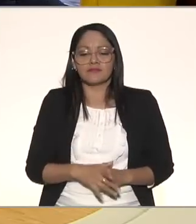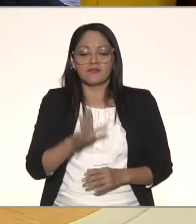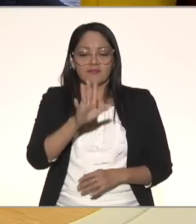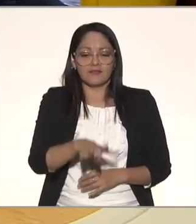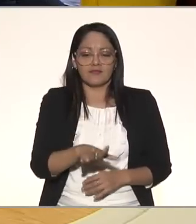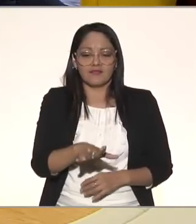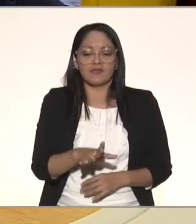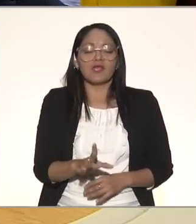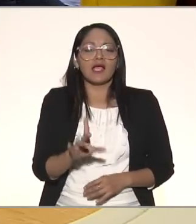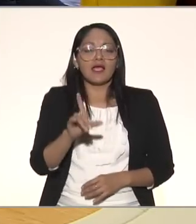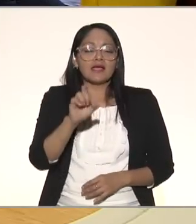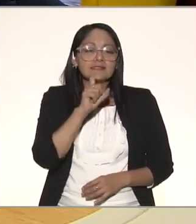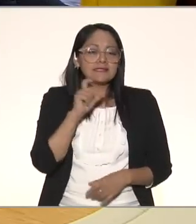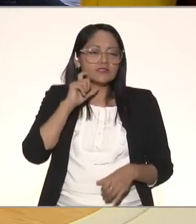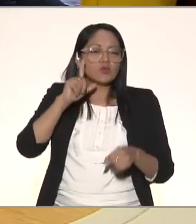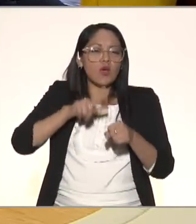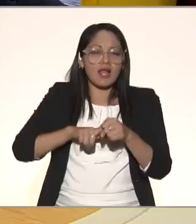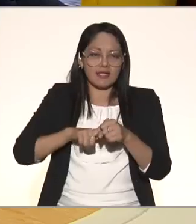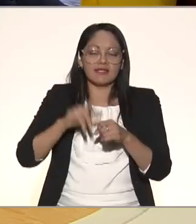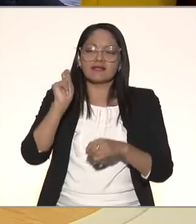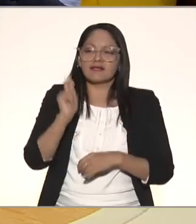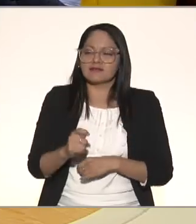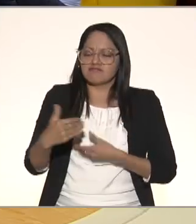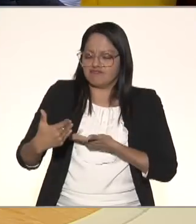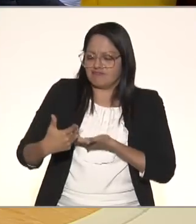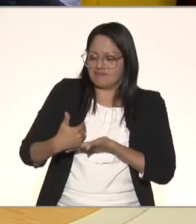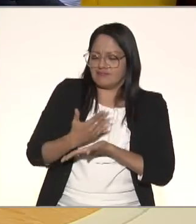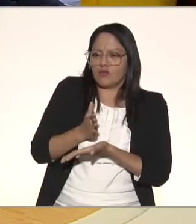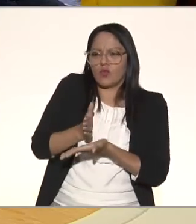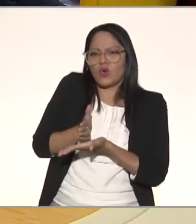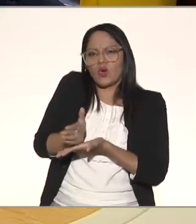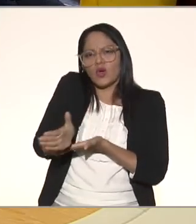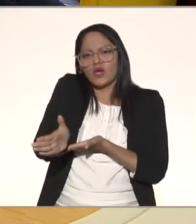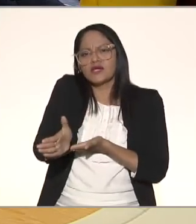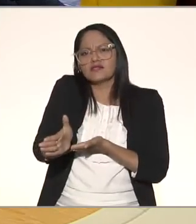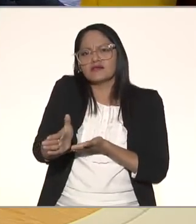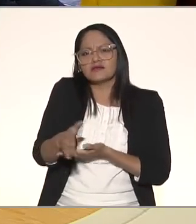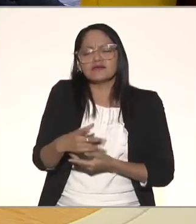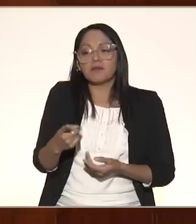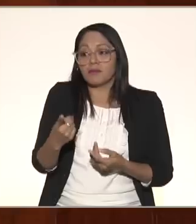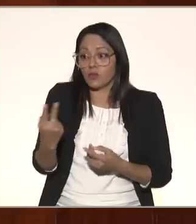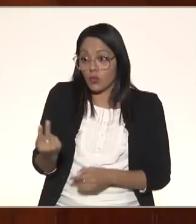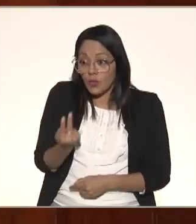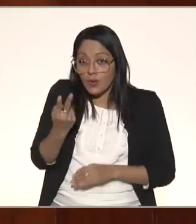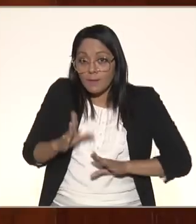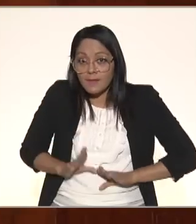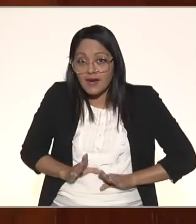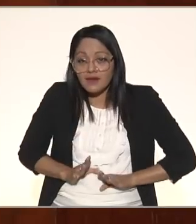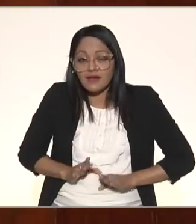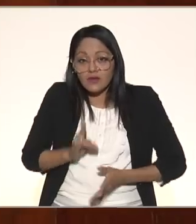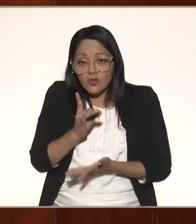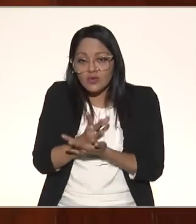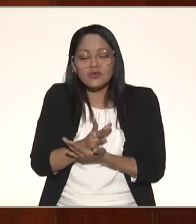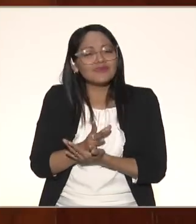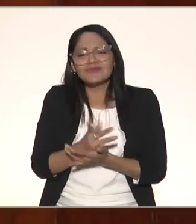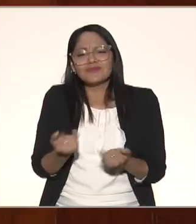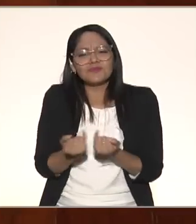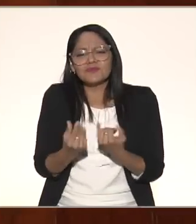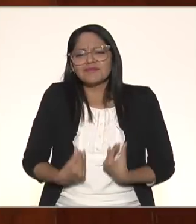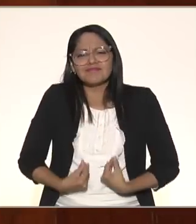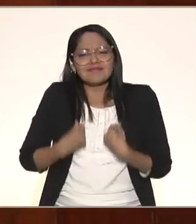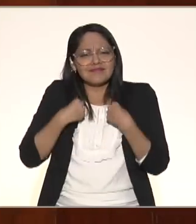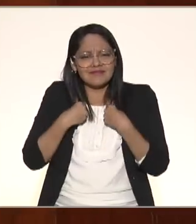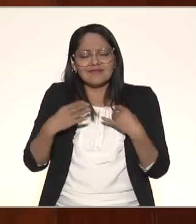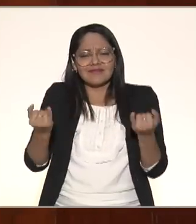ser penetrado al mismo tiempo pero no con una pareja necesariamente con la vida y al hablar de la pareja es esta entrega